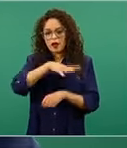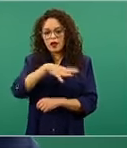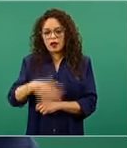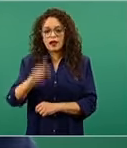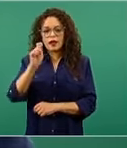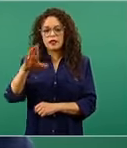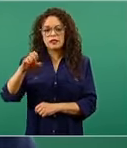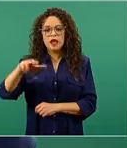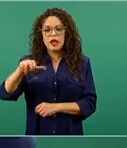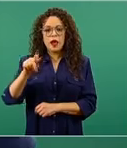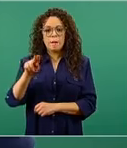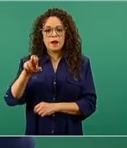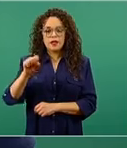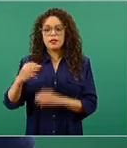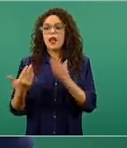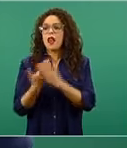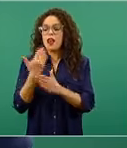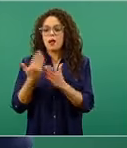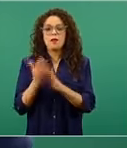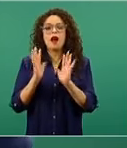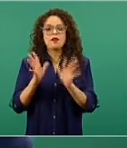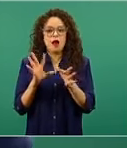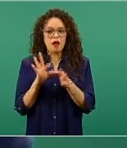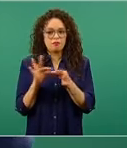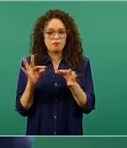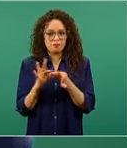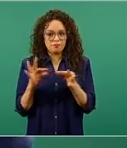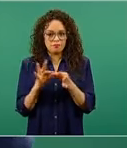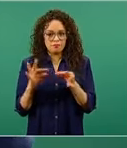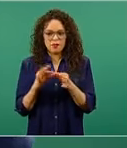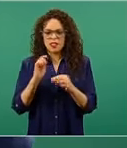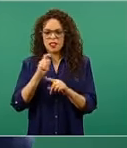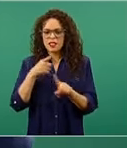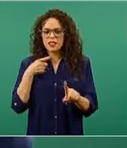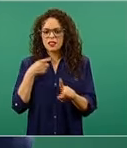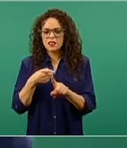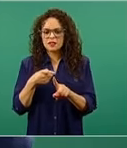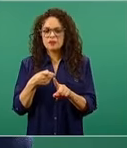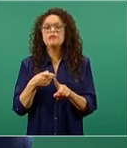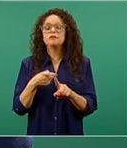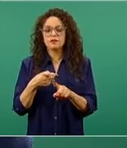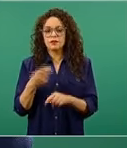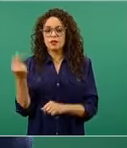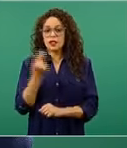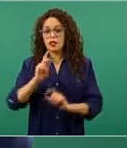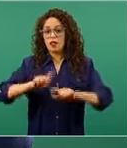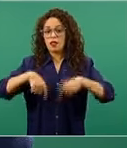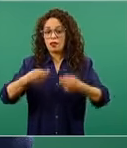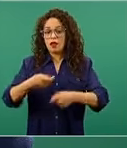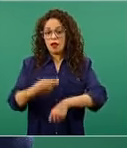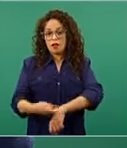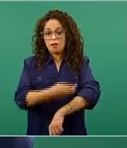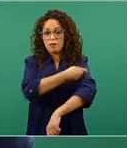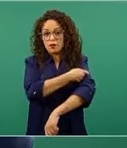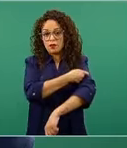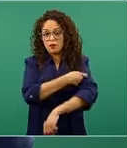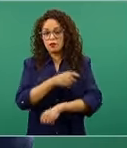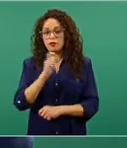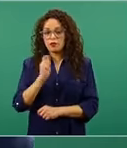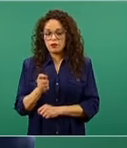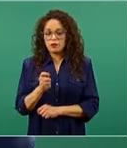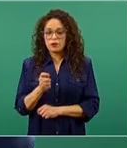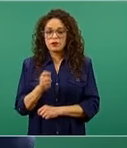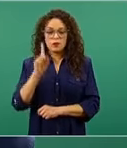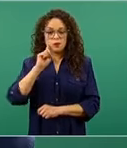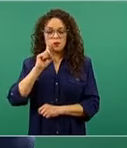expuesto en la mañana, que es la incorporación de las mujeres embarazadas al grupo o a los